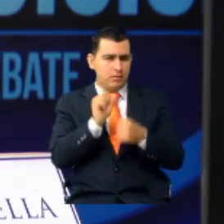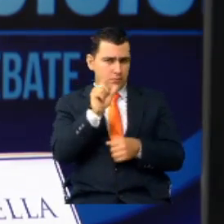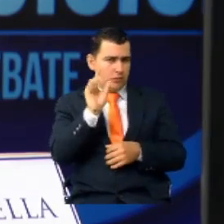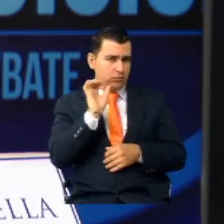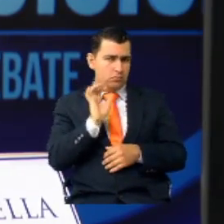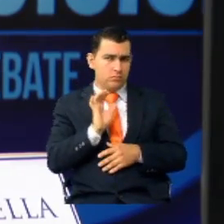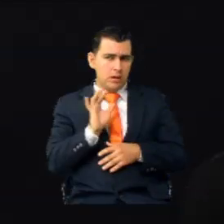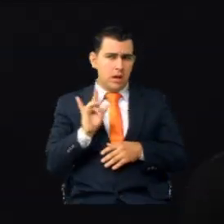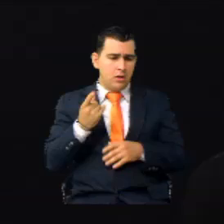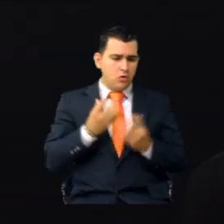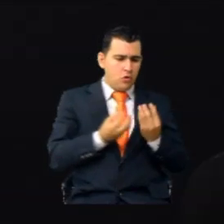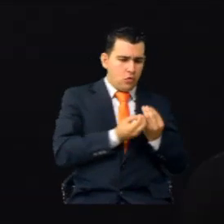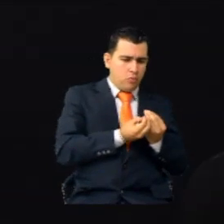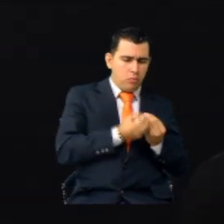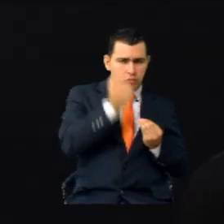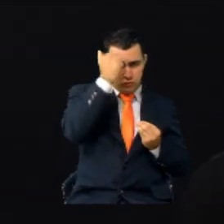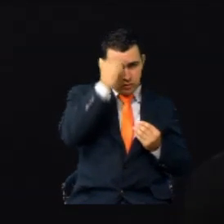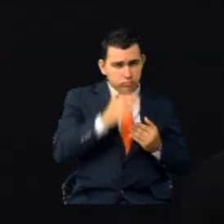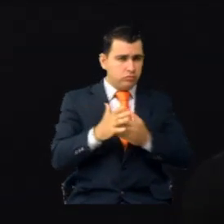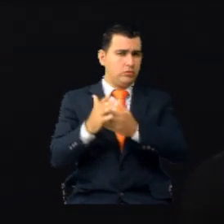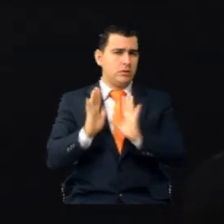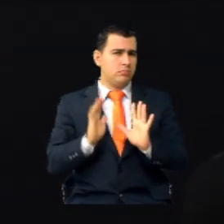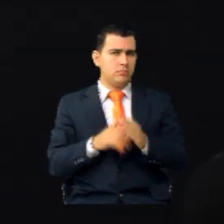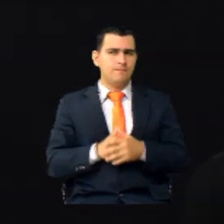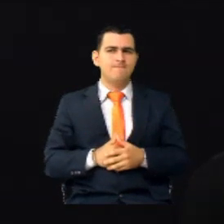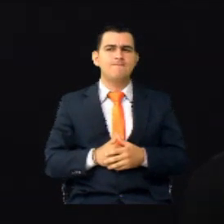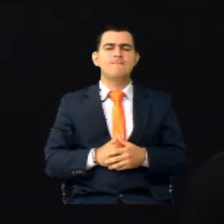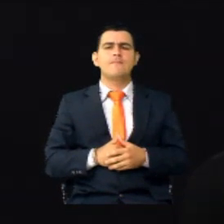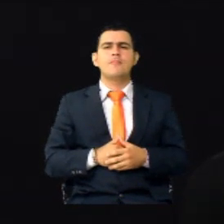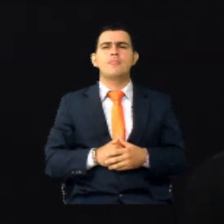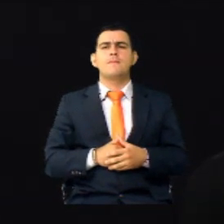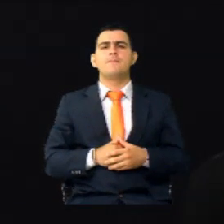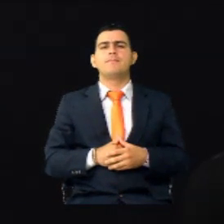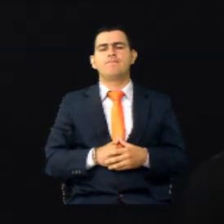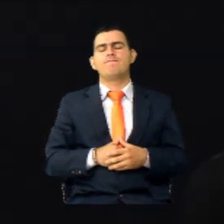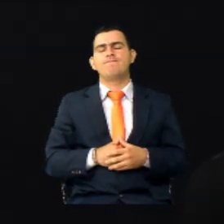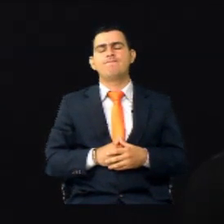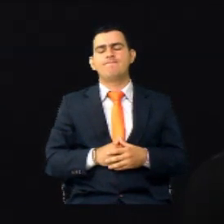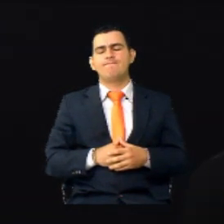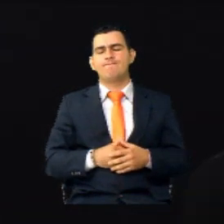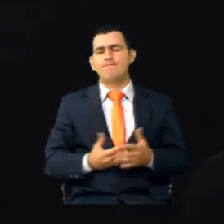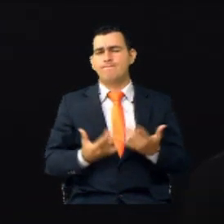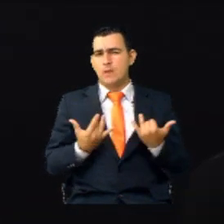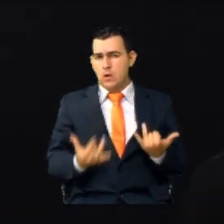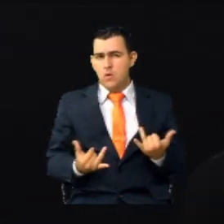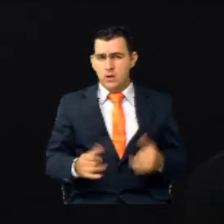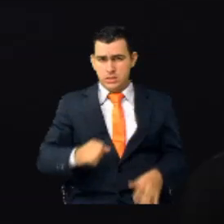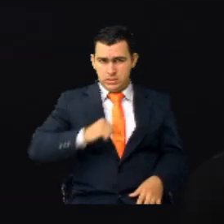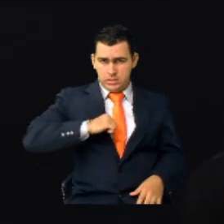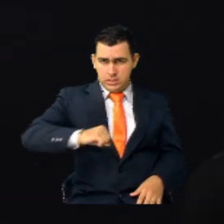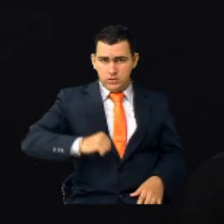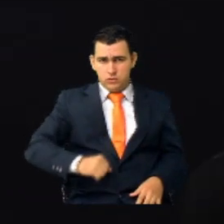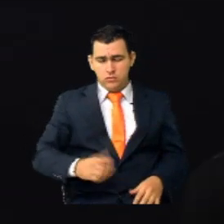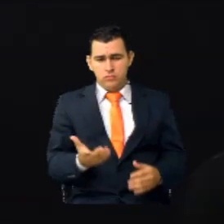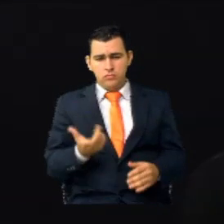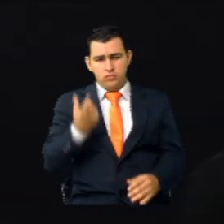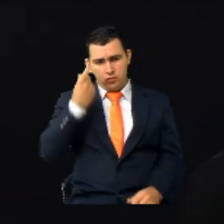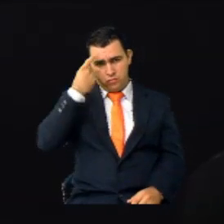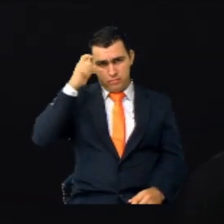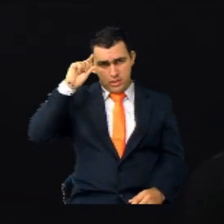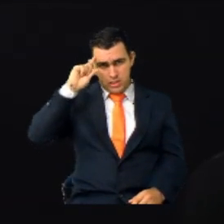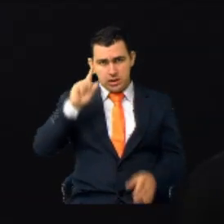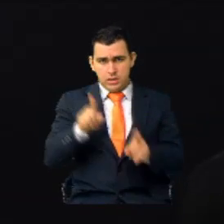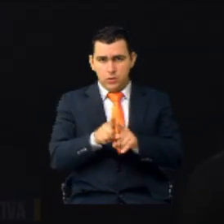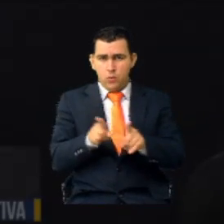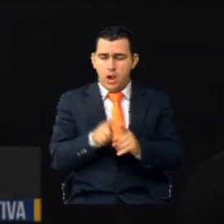sindicatos? Es que, digamos, lo que el derecho a gobernar que le otorgan a uno los votos